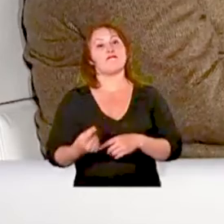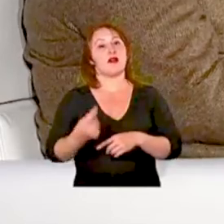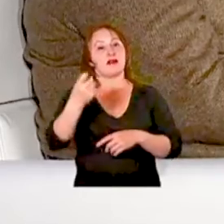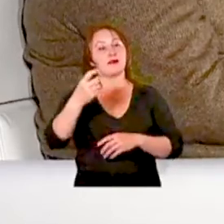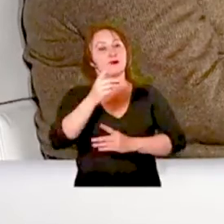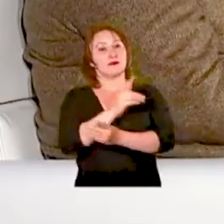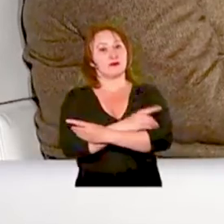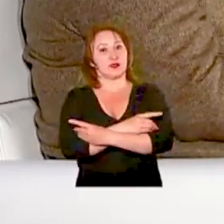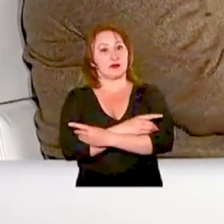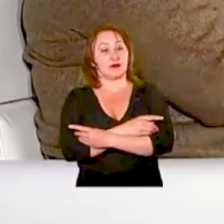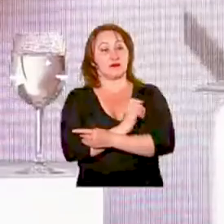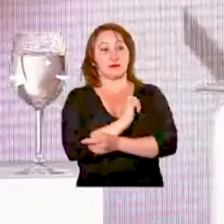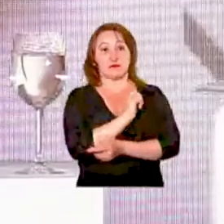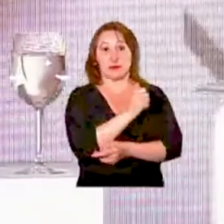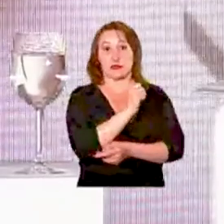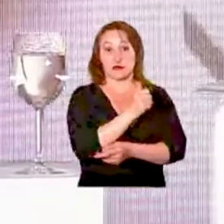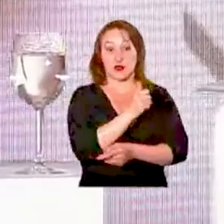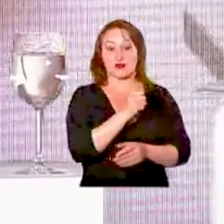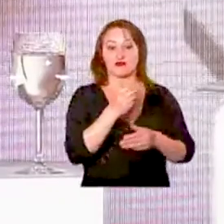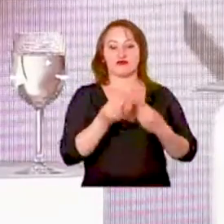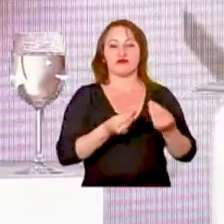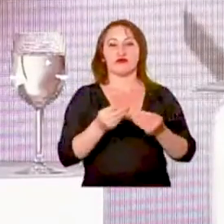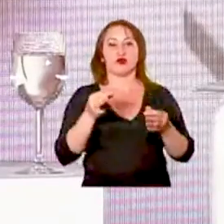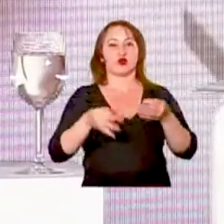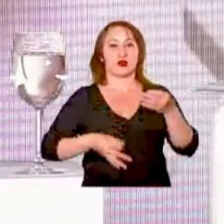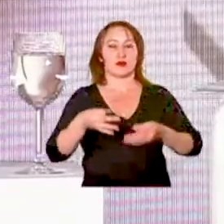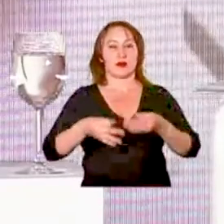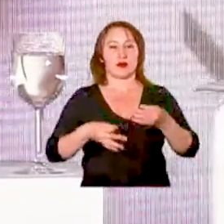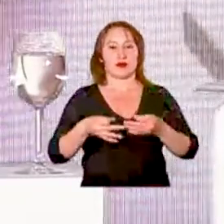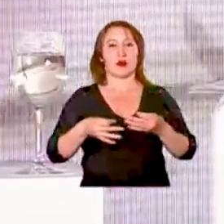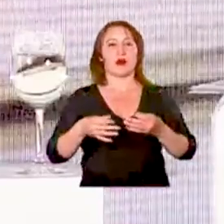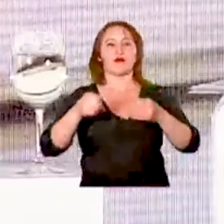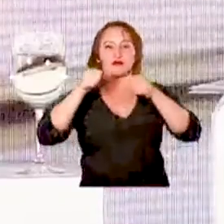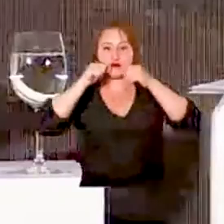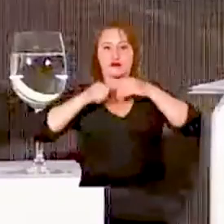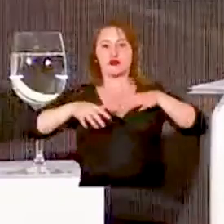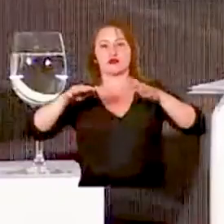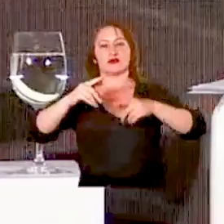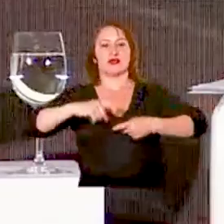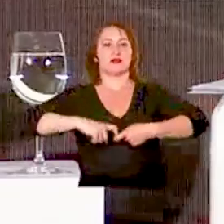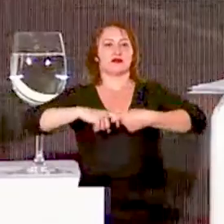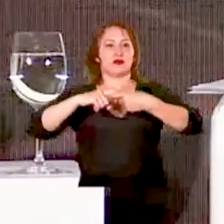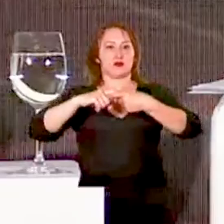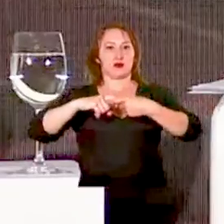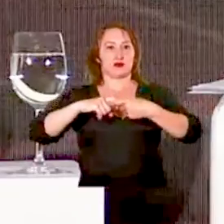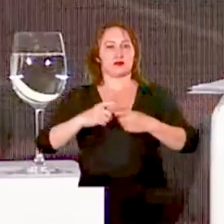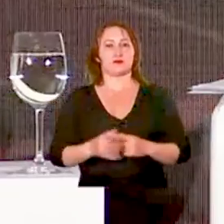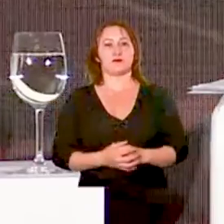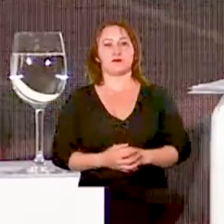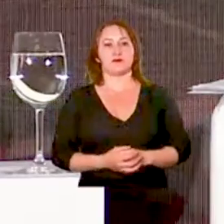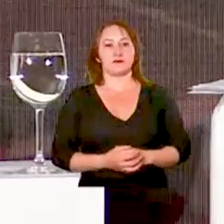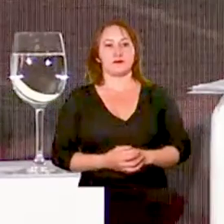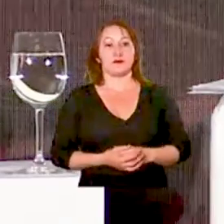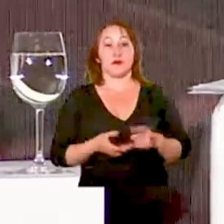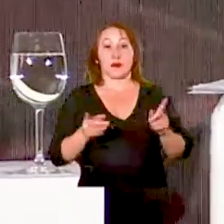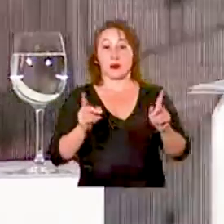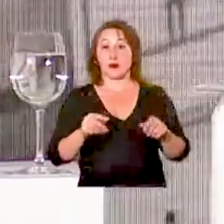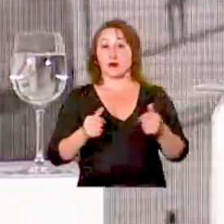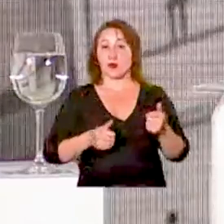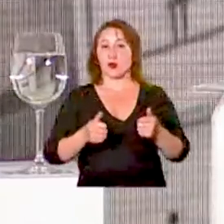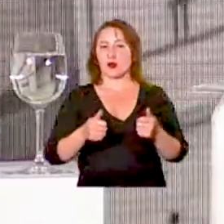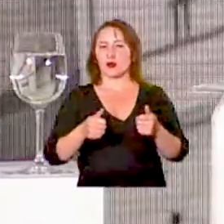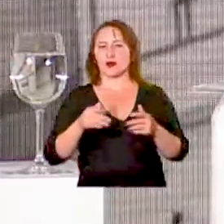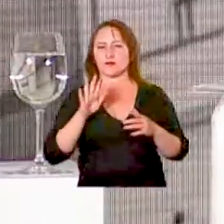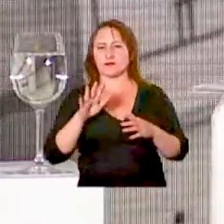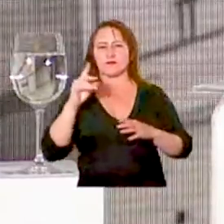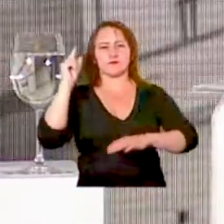disciplinaria, sea el mismo que haga la etapa de juzgamiento y emita la sanción correspondiente. Y la razón de la sentencia